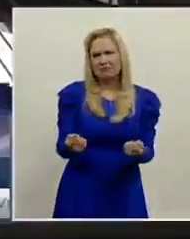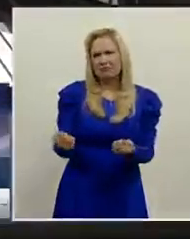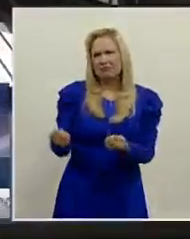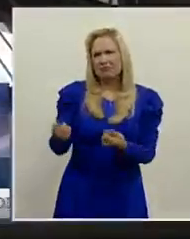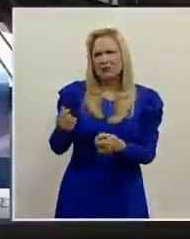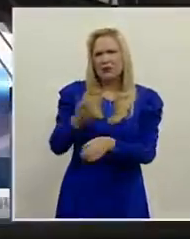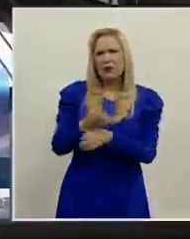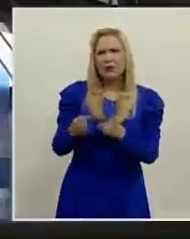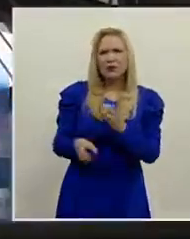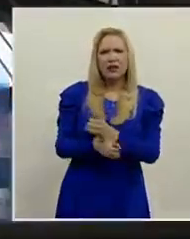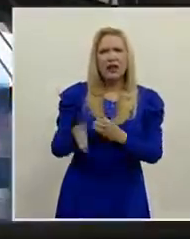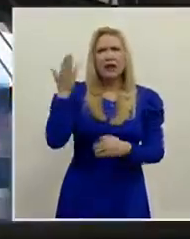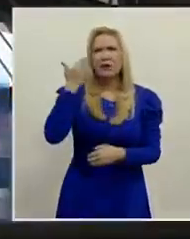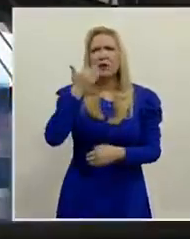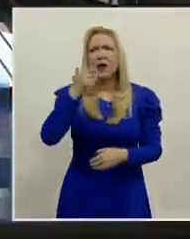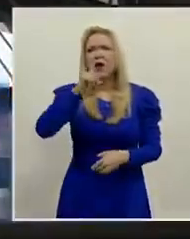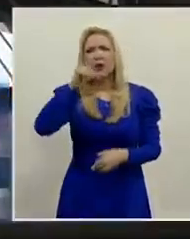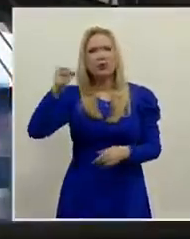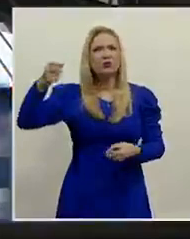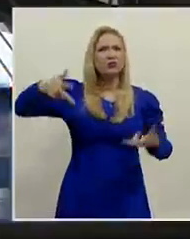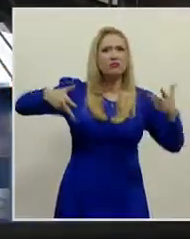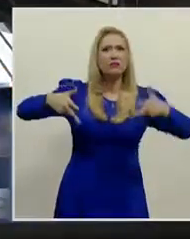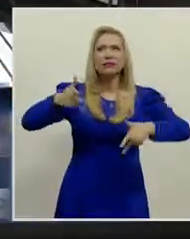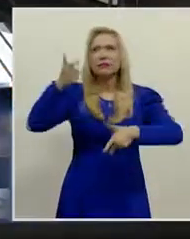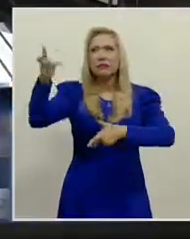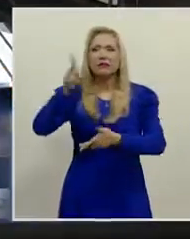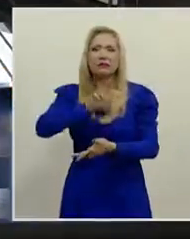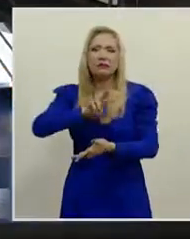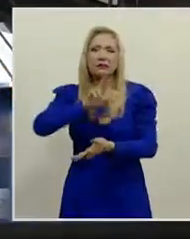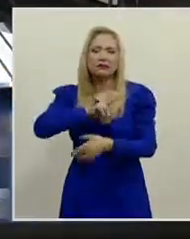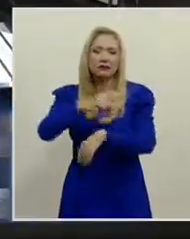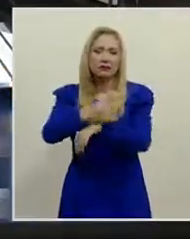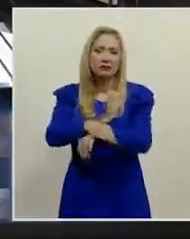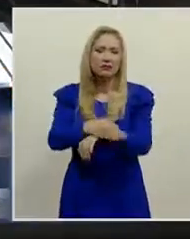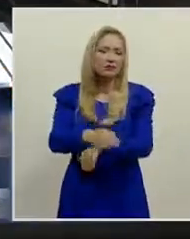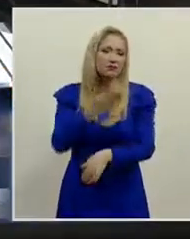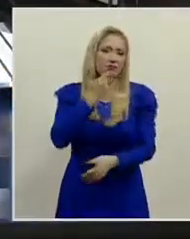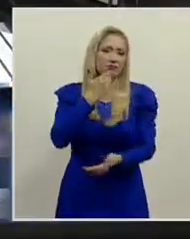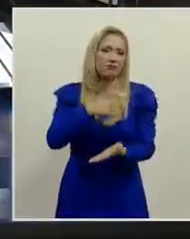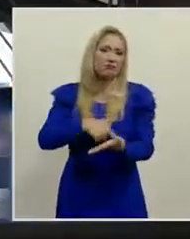luego se rentaba el equipo. Entonces,